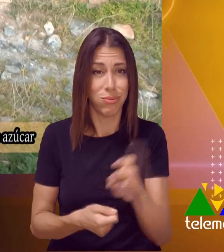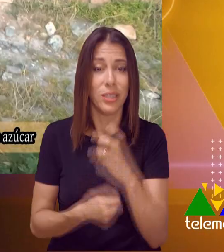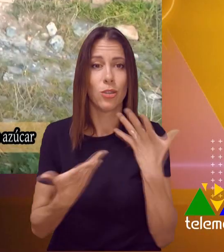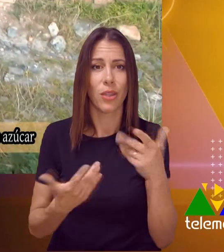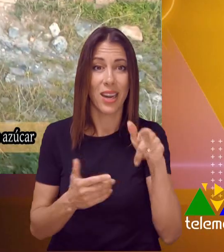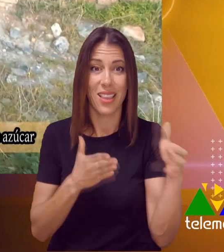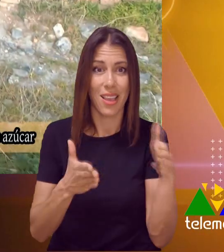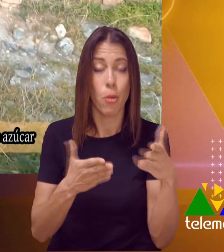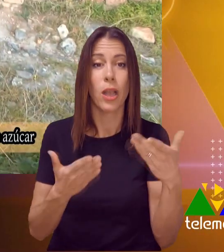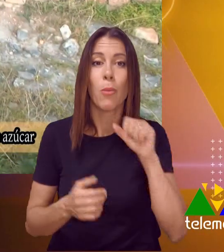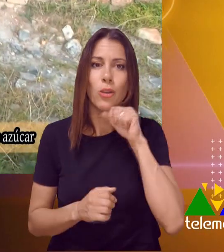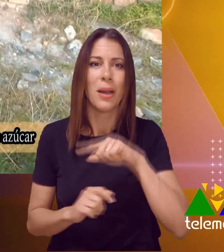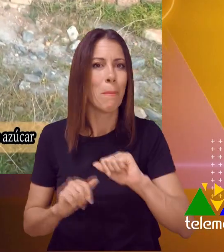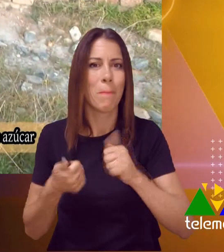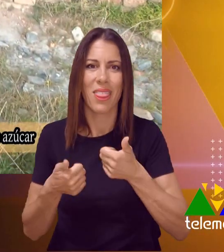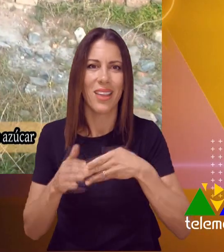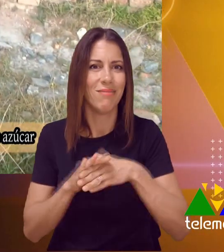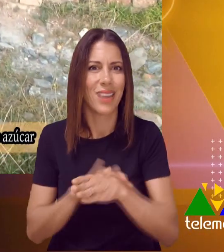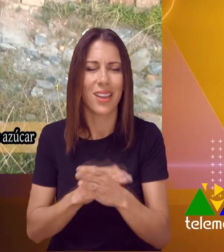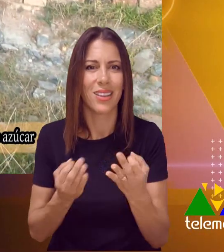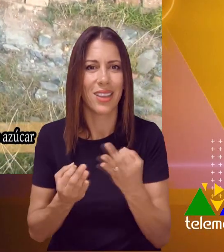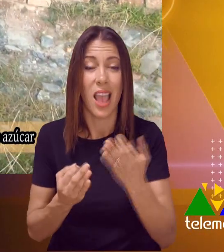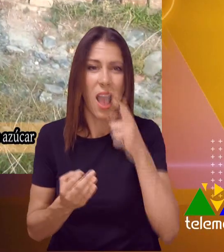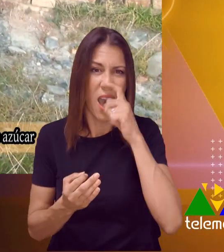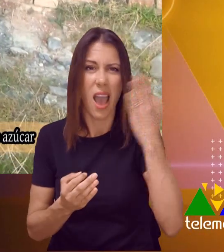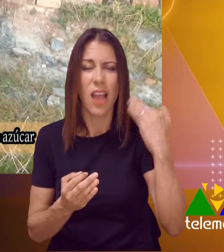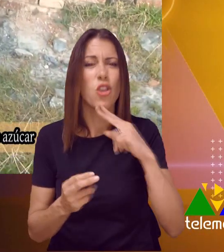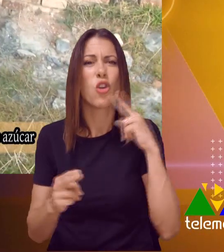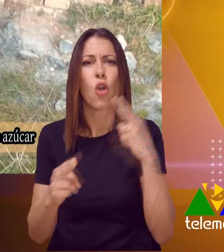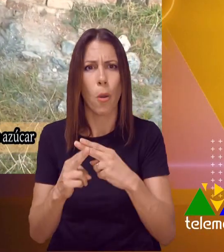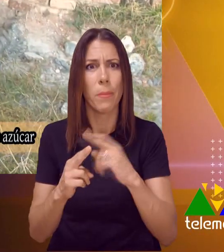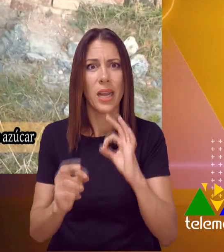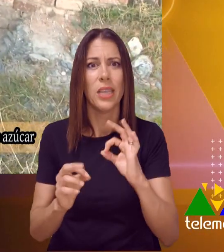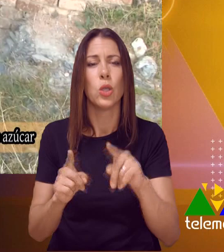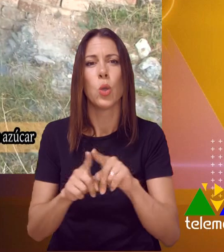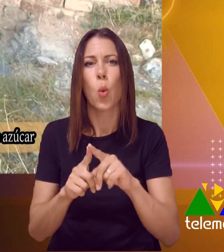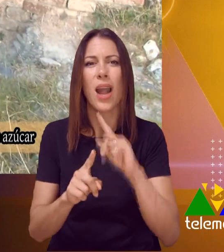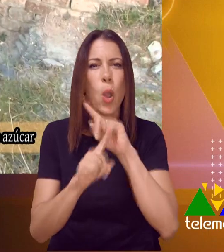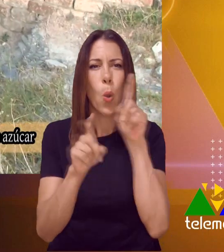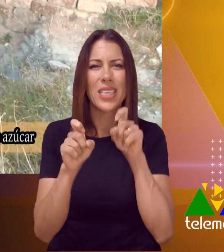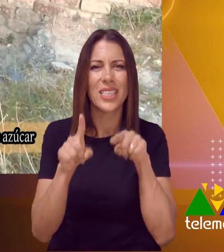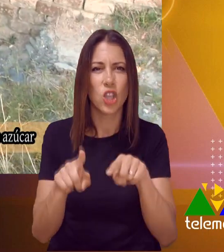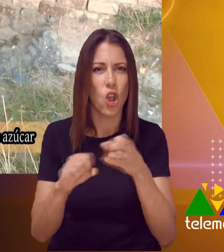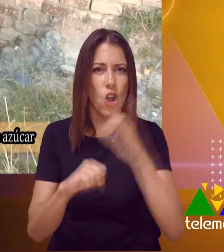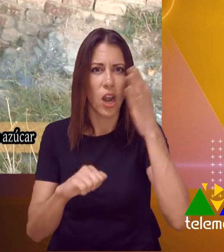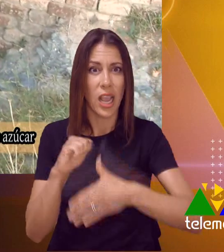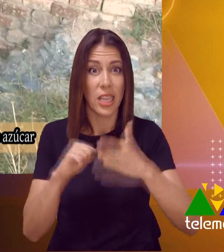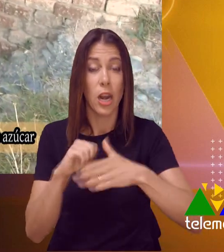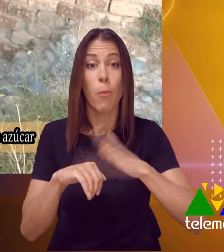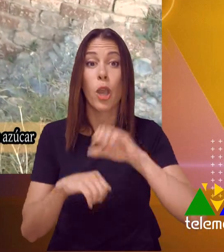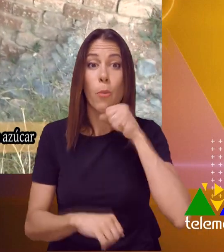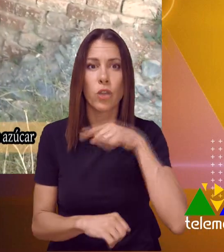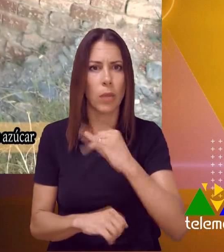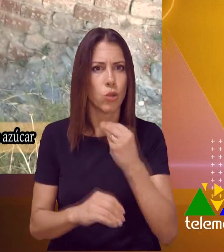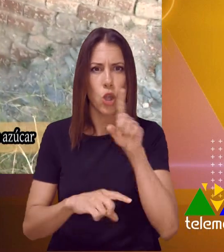época y Motril empieza a entrar en lo que en aquellos años se llamó la cuestión cañera. Y Motril tuvo inmensos